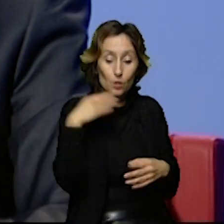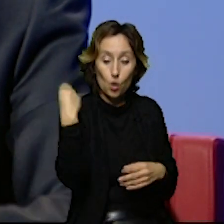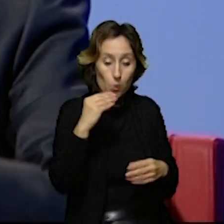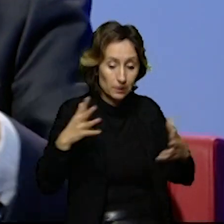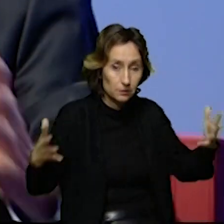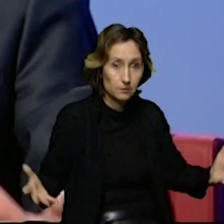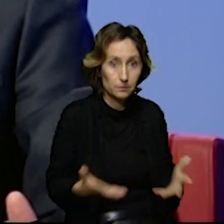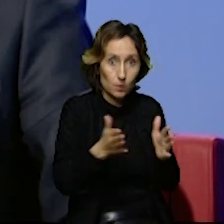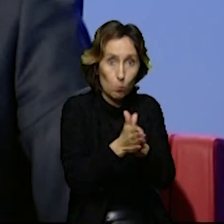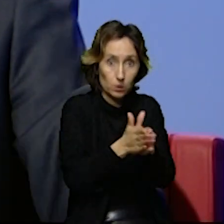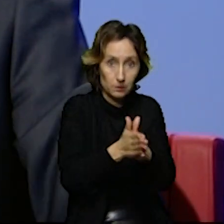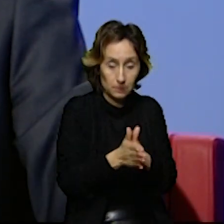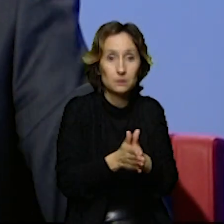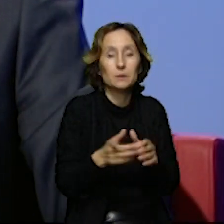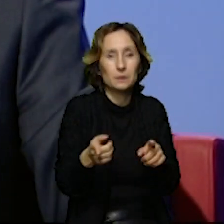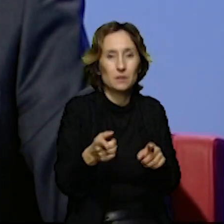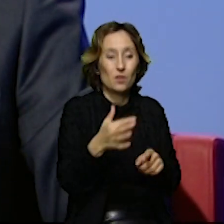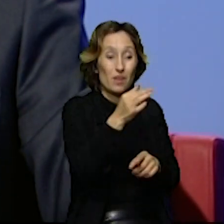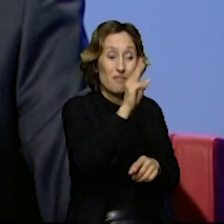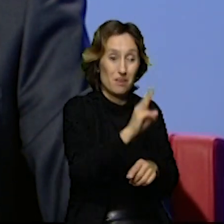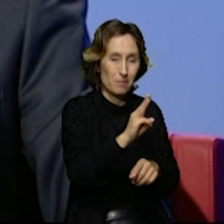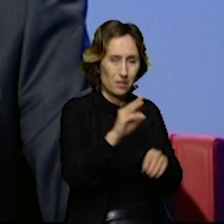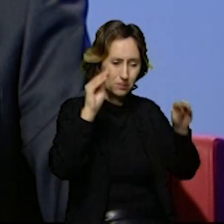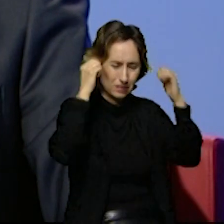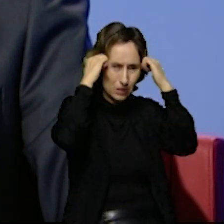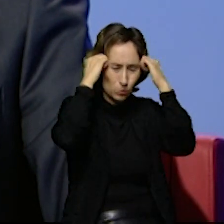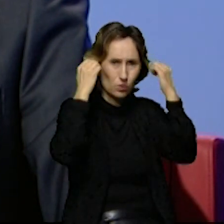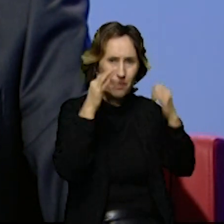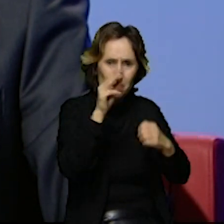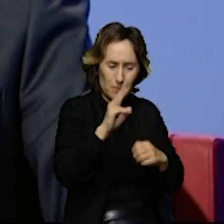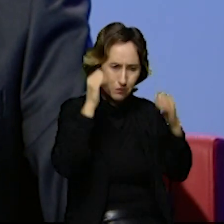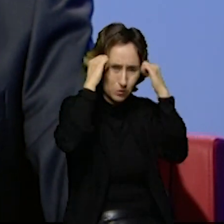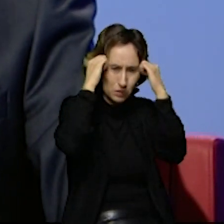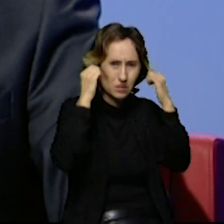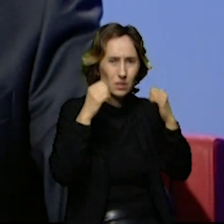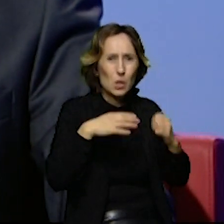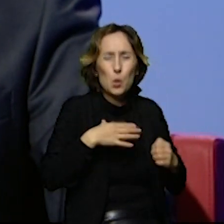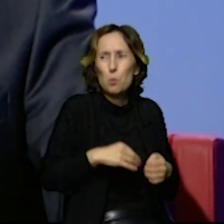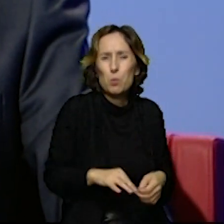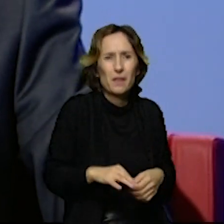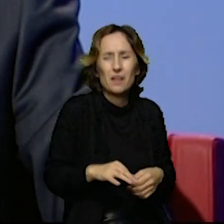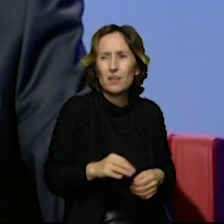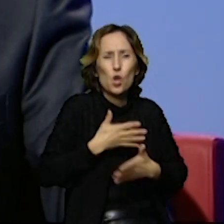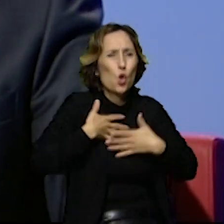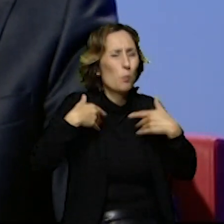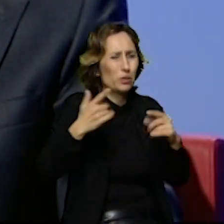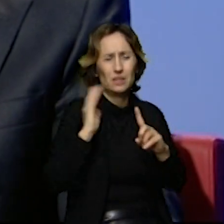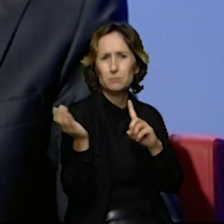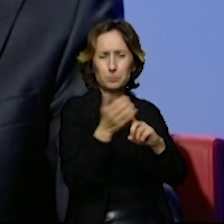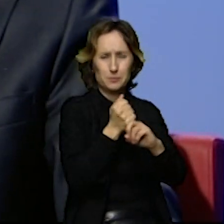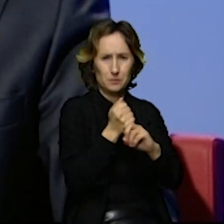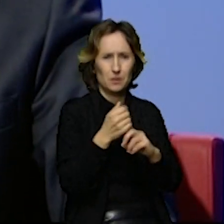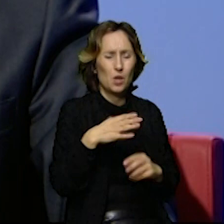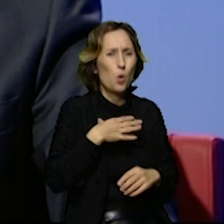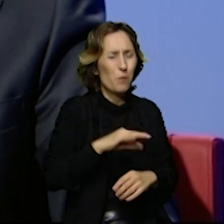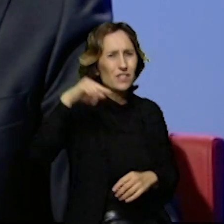jóvenes. Mire, con una carrera de formación profesional, con unos estudios de formación profesional, se puede llegar tan lejos como se quiera. Se puede llegar a